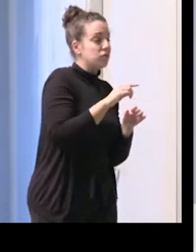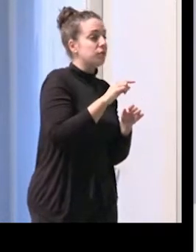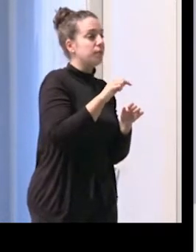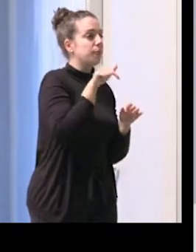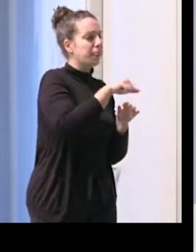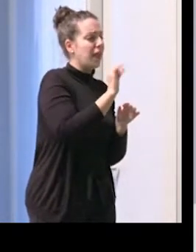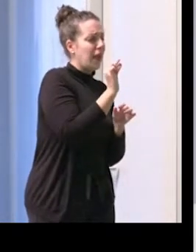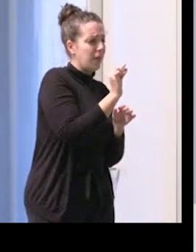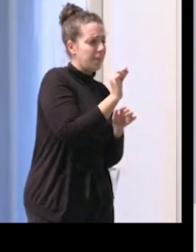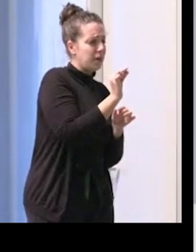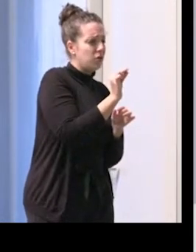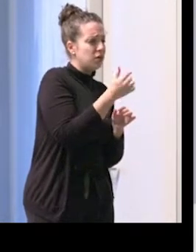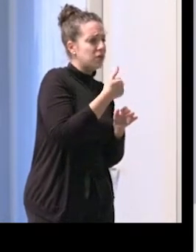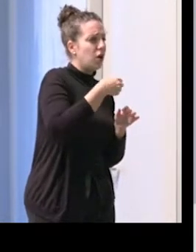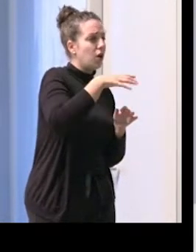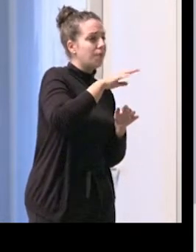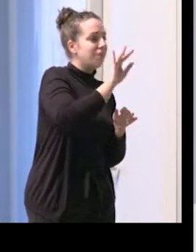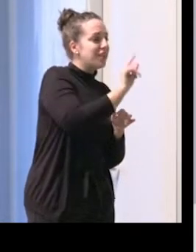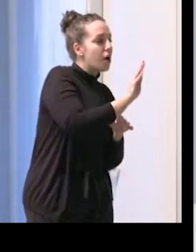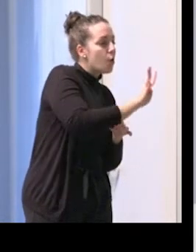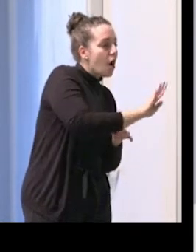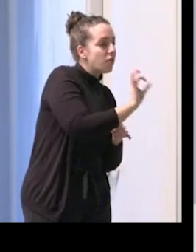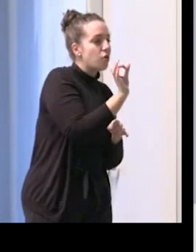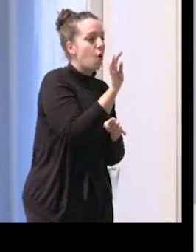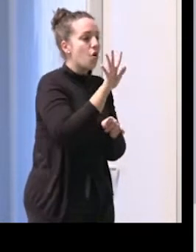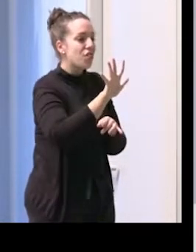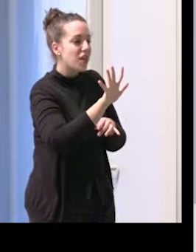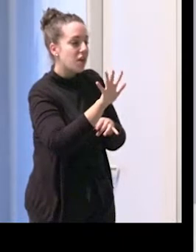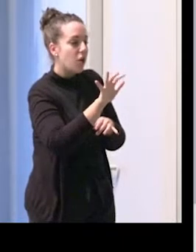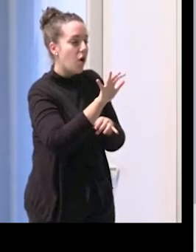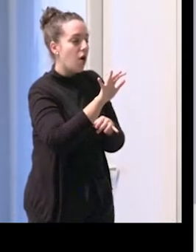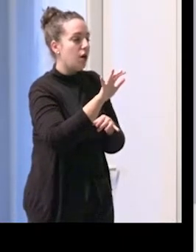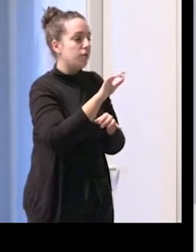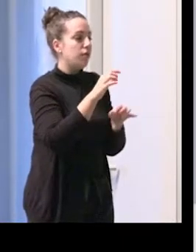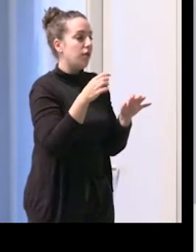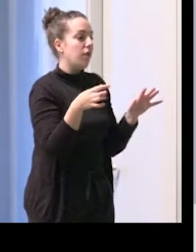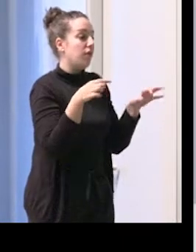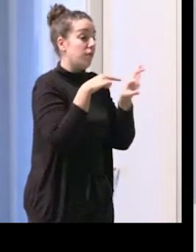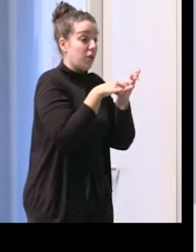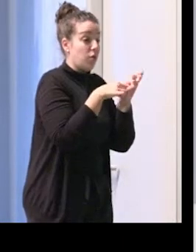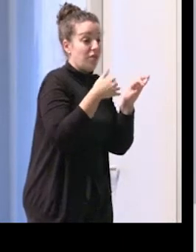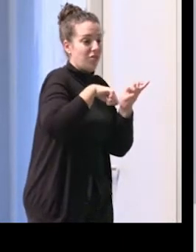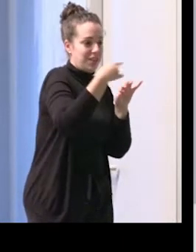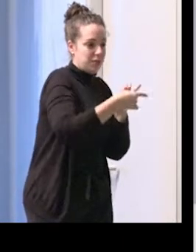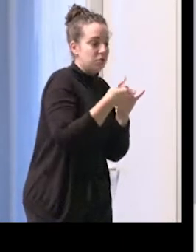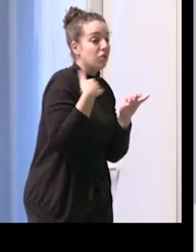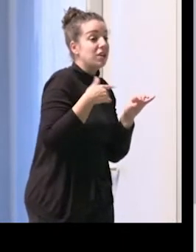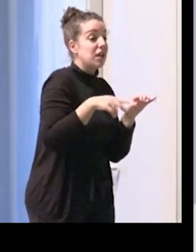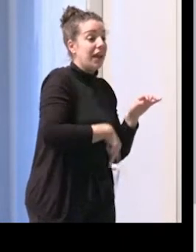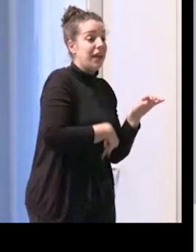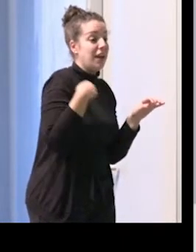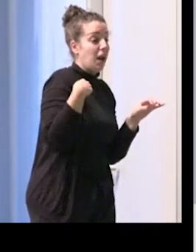embriones de alrededor de 4 o 5 días después de la fecundación, después de la fertilización, y generalmente se usaban